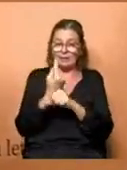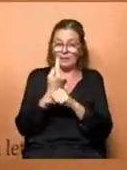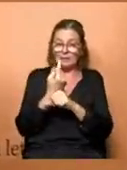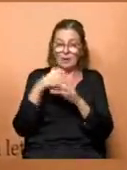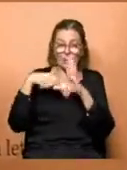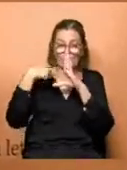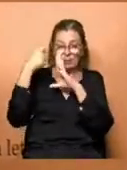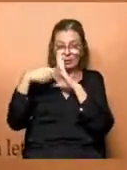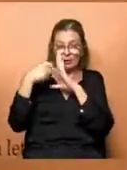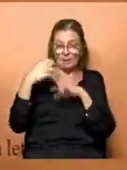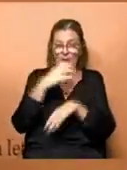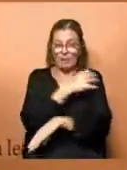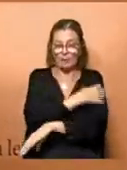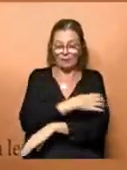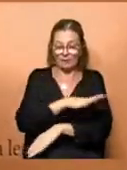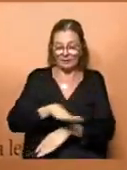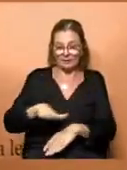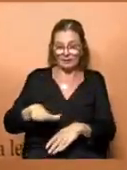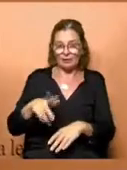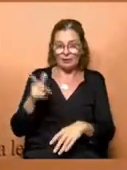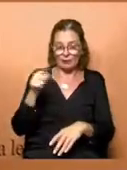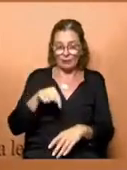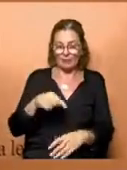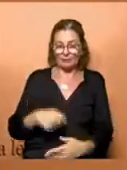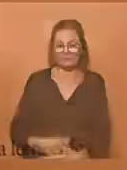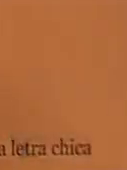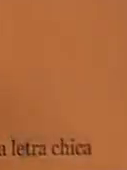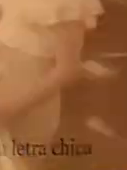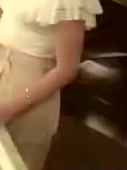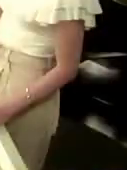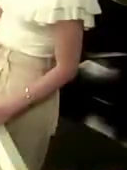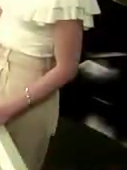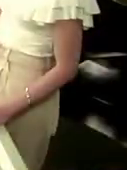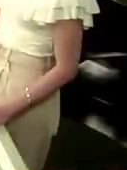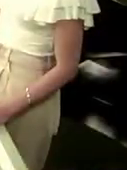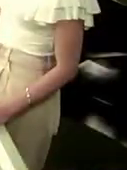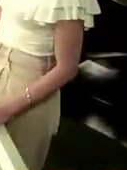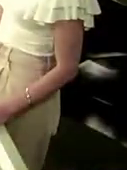programa, pobreza infantil. Ya sigue La Letra Chica.